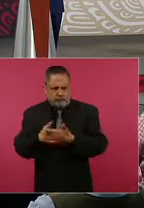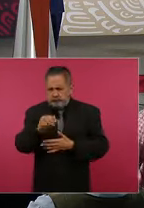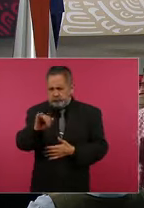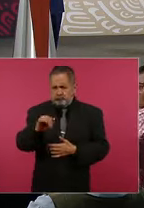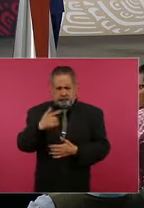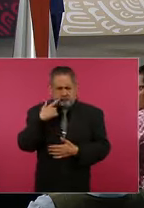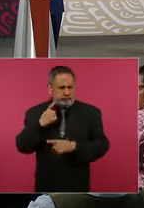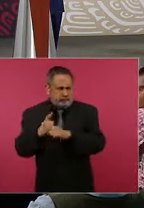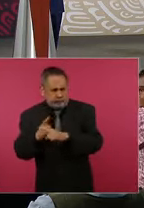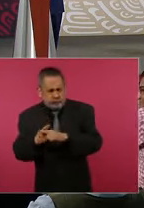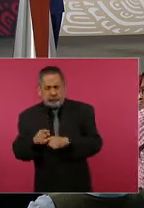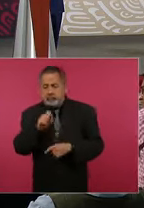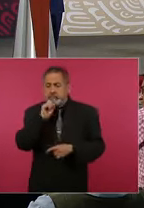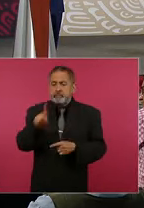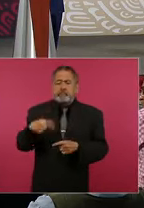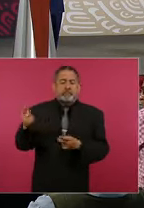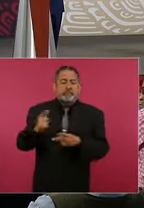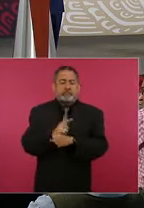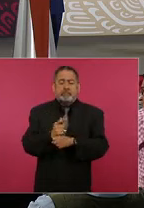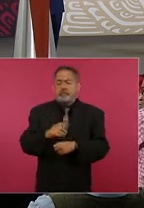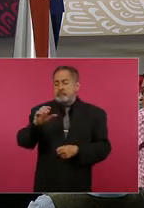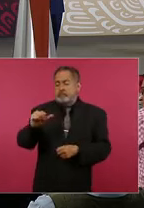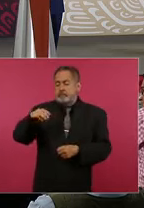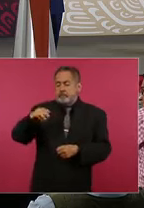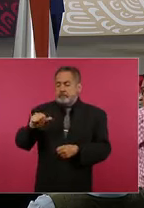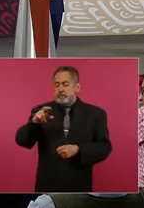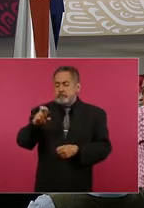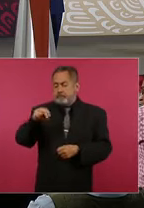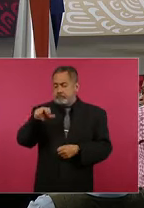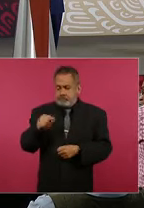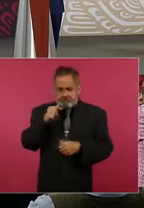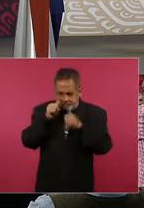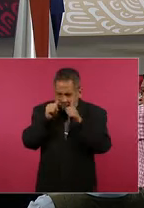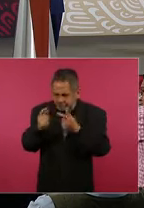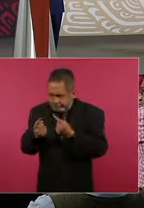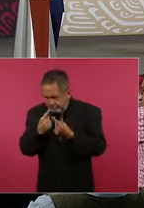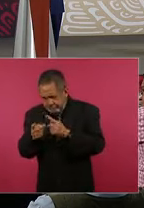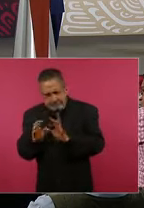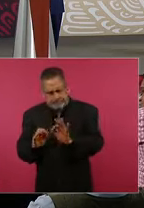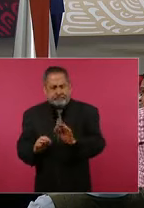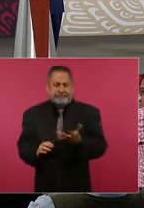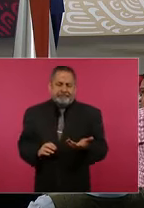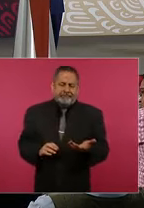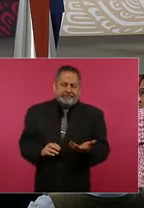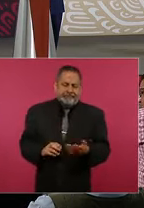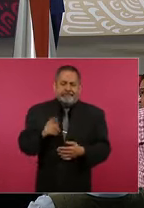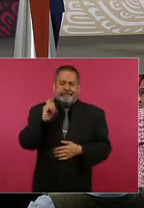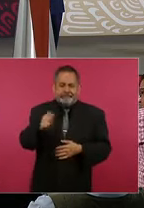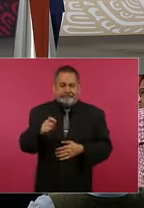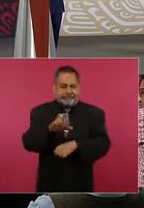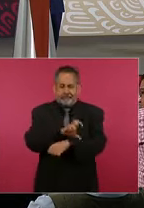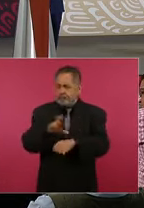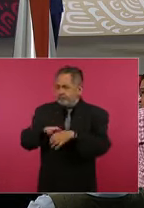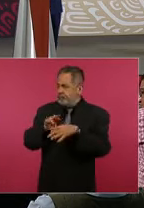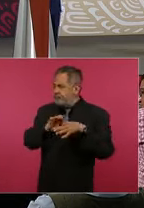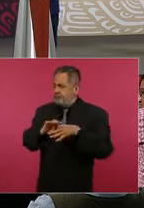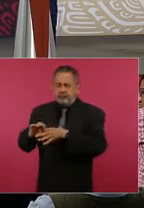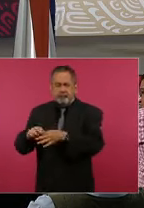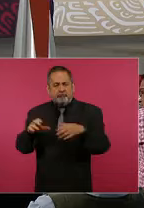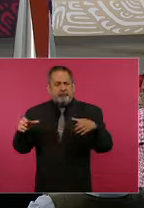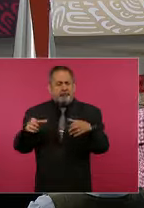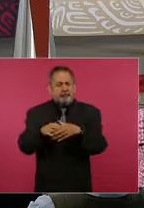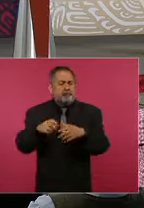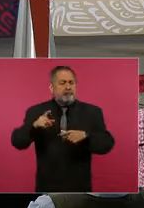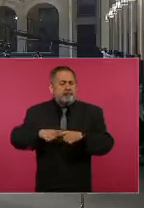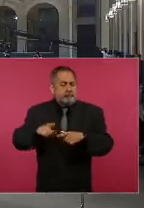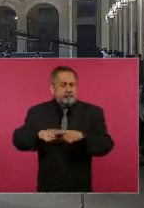también el licenciado Camarena, que ha atendido a la gente. Entonces, Es cuestión de coordinarse, es cuestión de